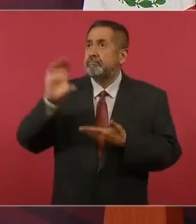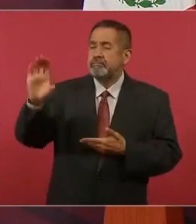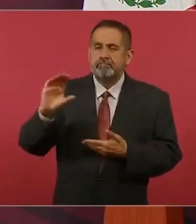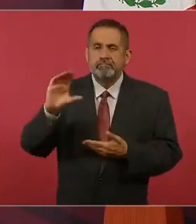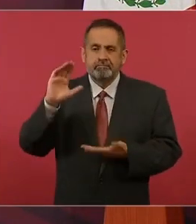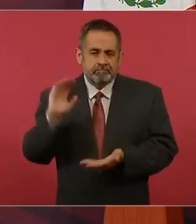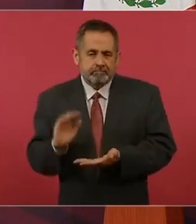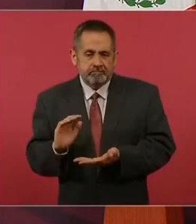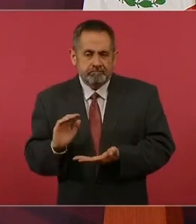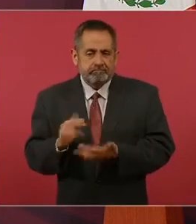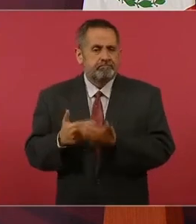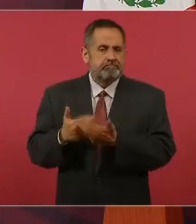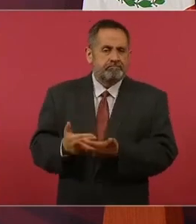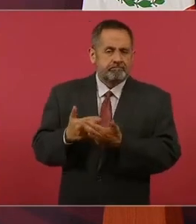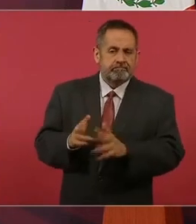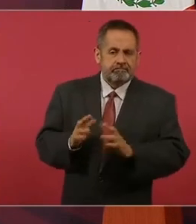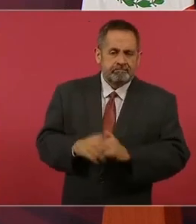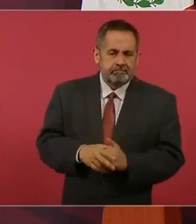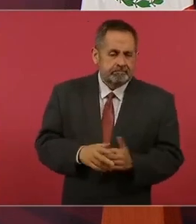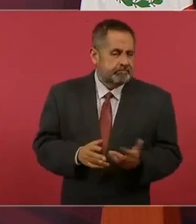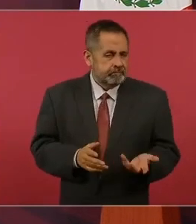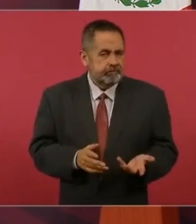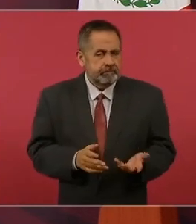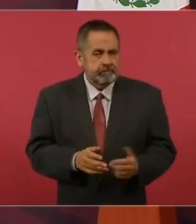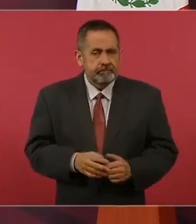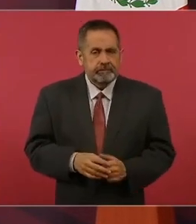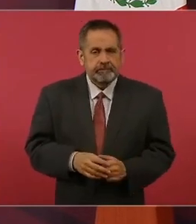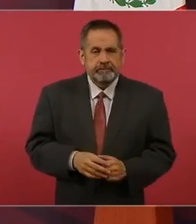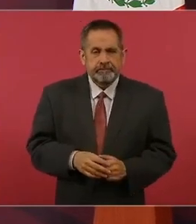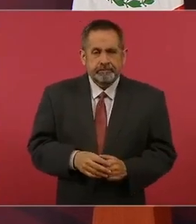Es una reserva, que no significa